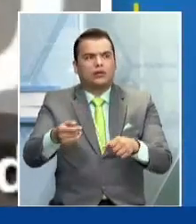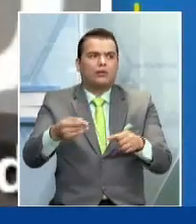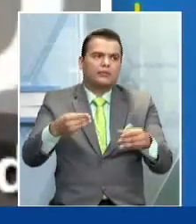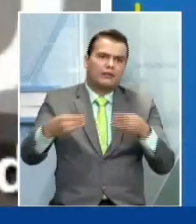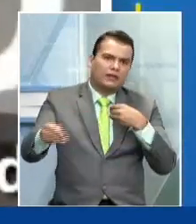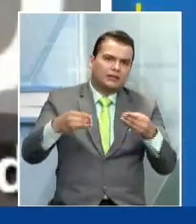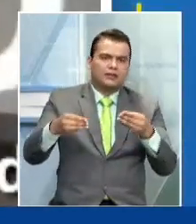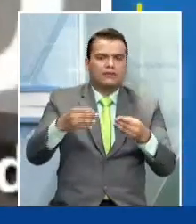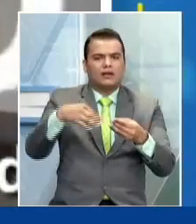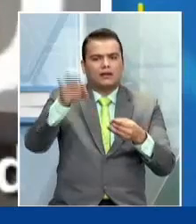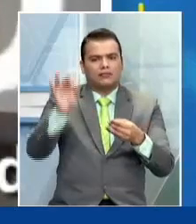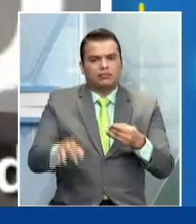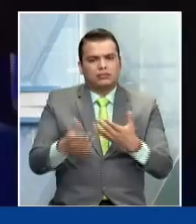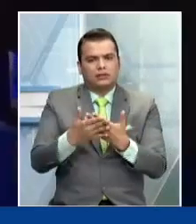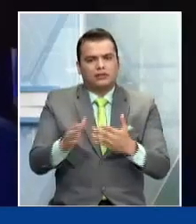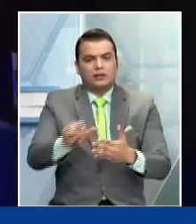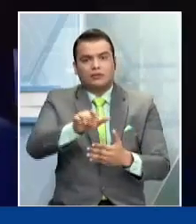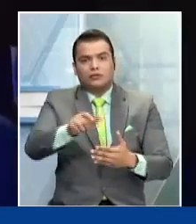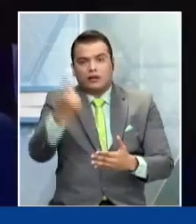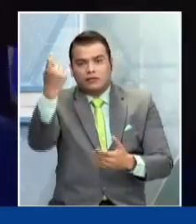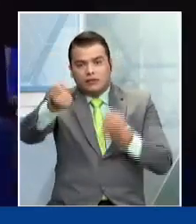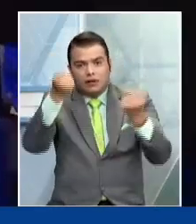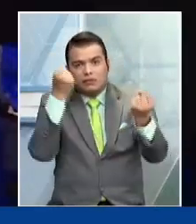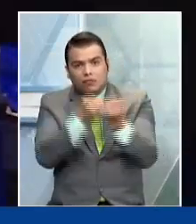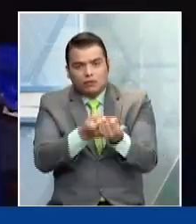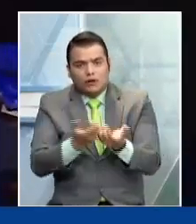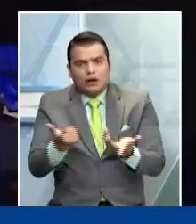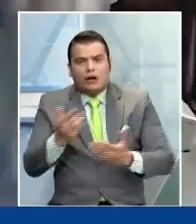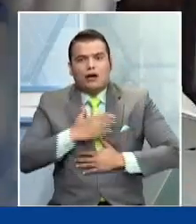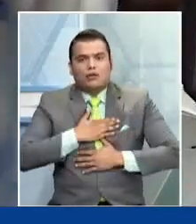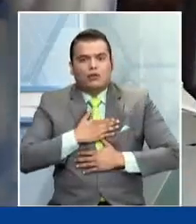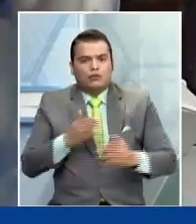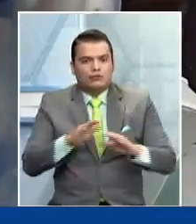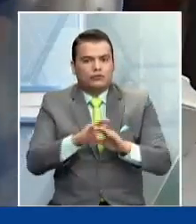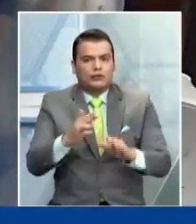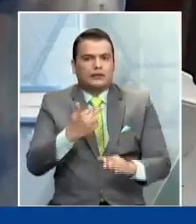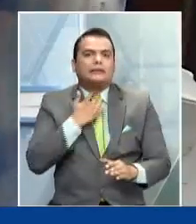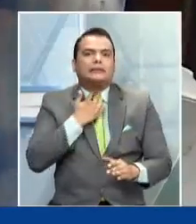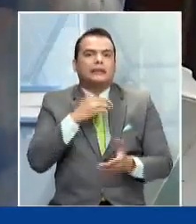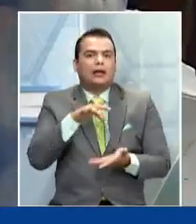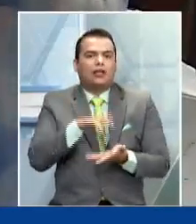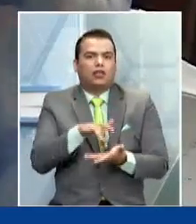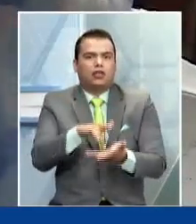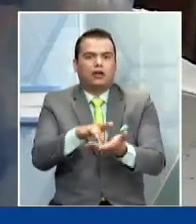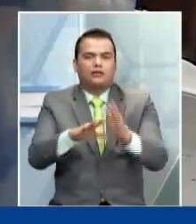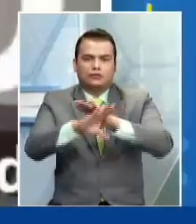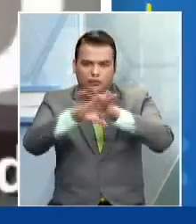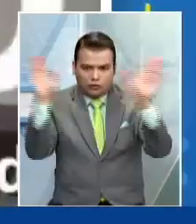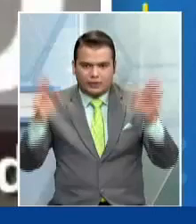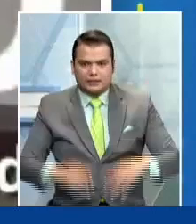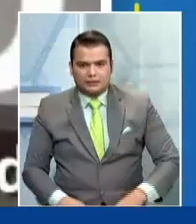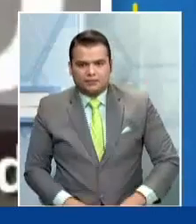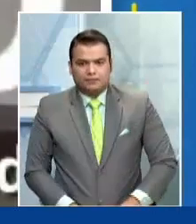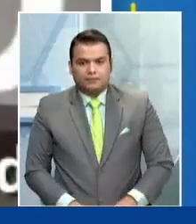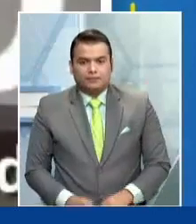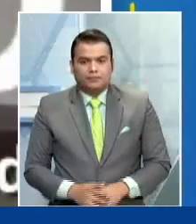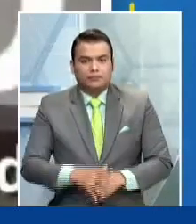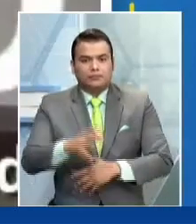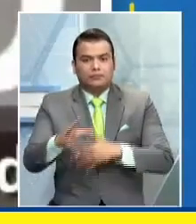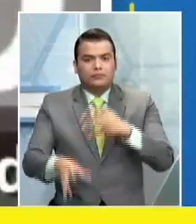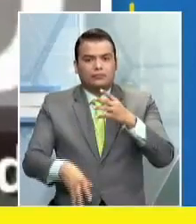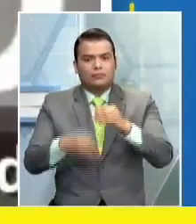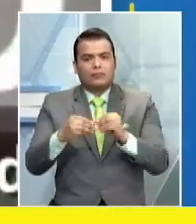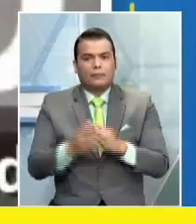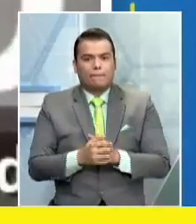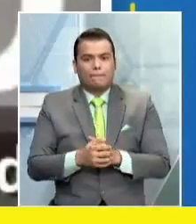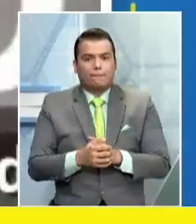y para las personas que lo necesiten, para que contrarrestemos ese gota a gota y no nos afecte más. Vamos a seguir presionando